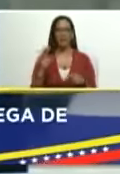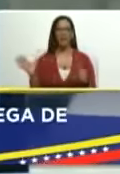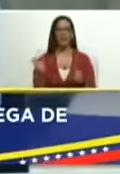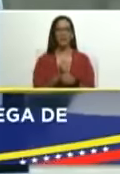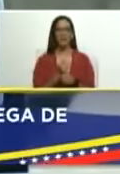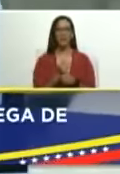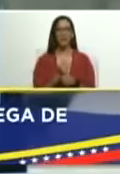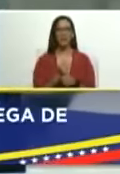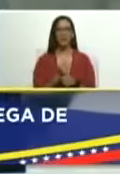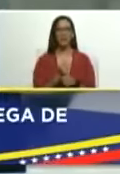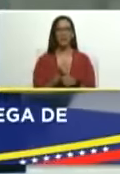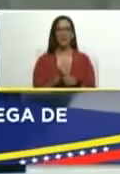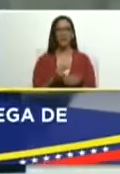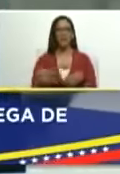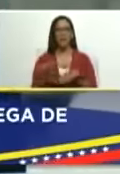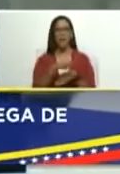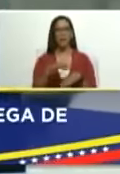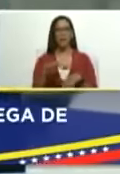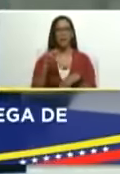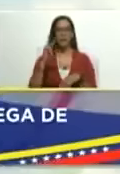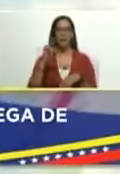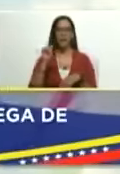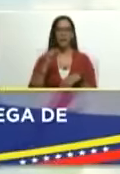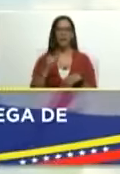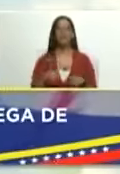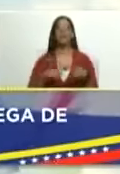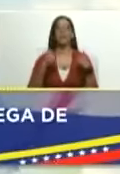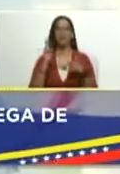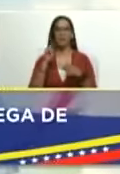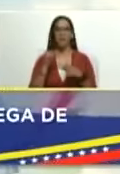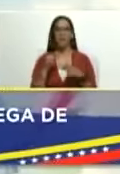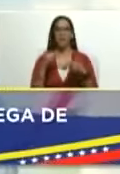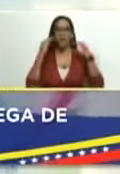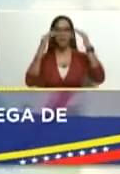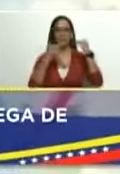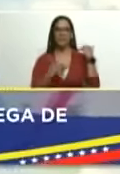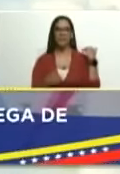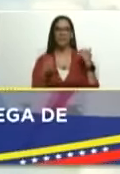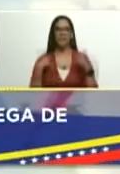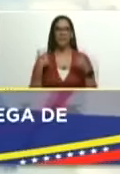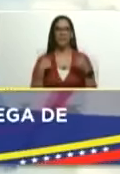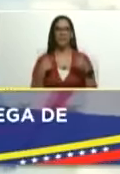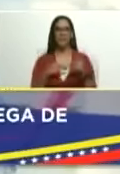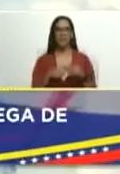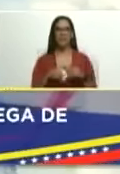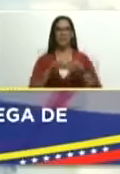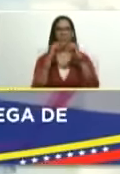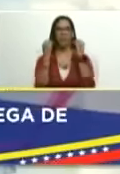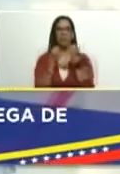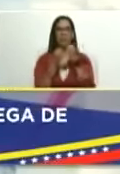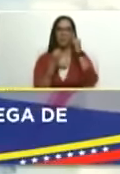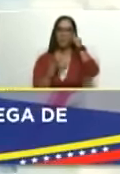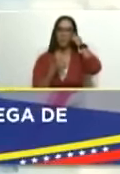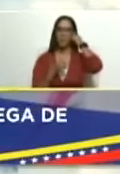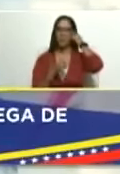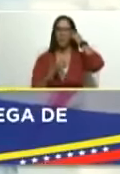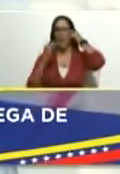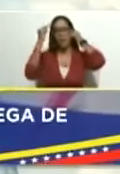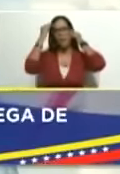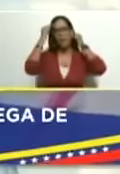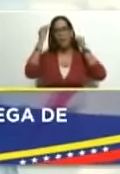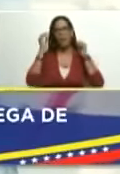ahí en la Plaza Vargas, y qué más usted, mi comandante presidente, que la tenga en su oficina en memoria